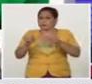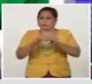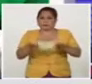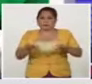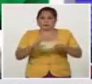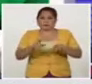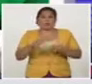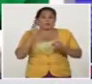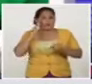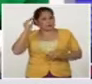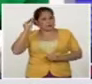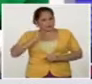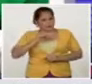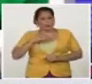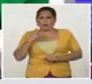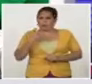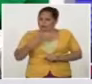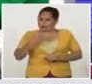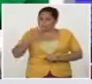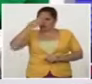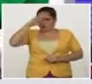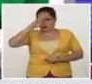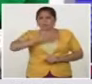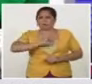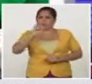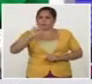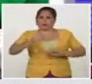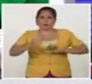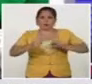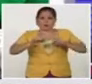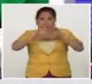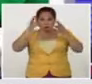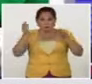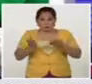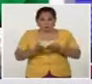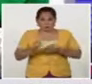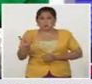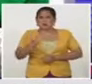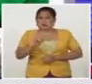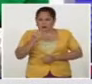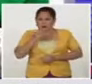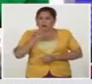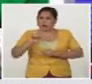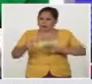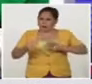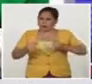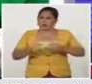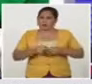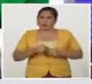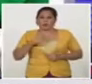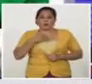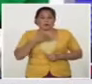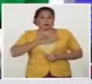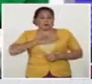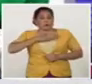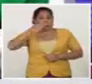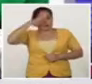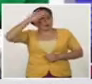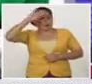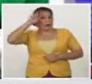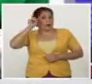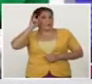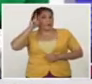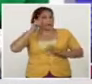duda que en Cuba y en el mundo, pues nosotros hablamos por Cuba, pues las medidas